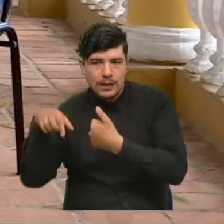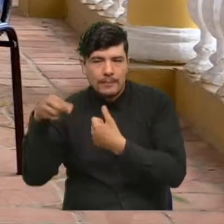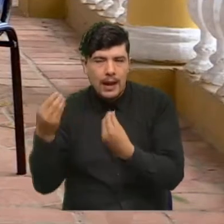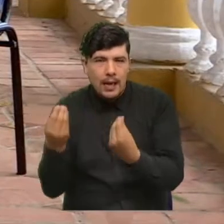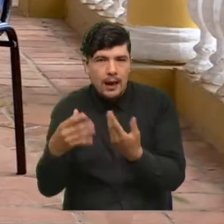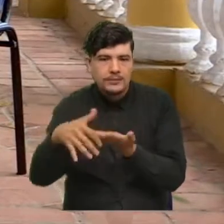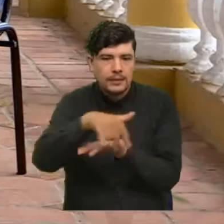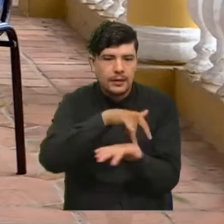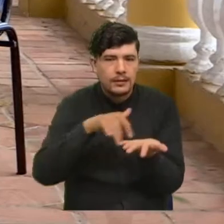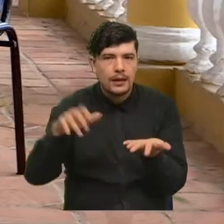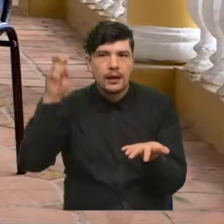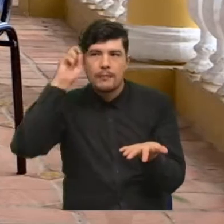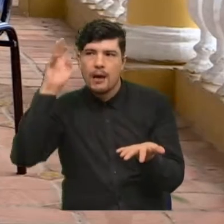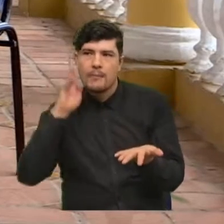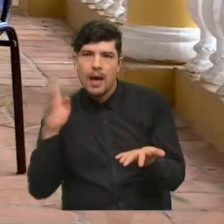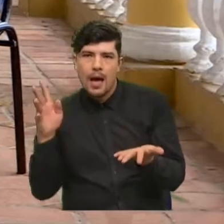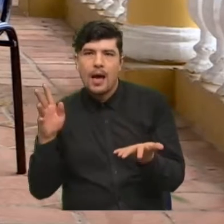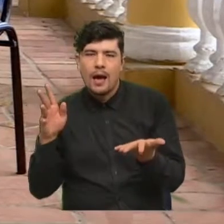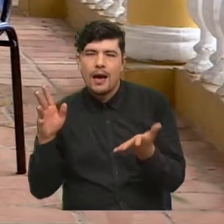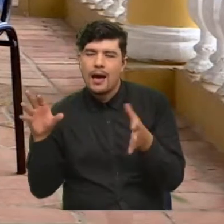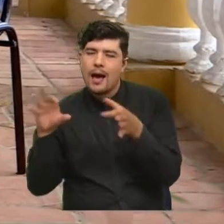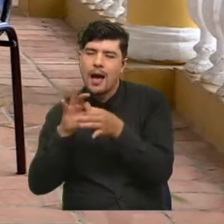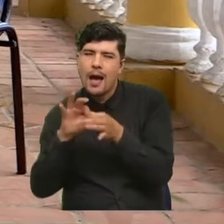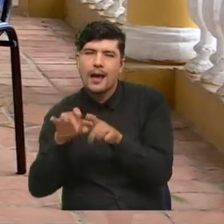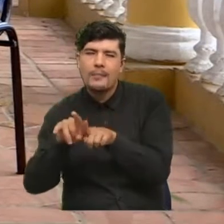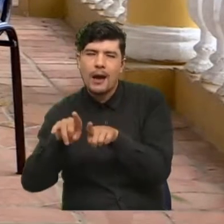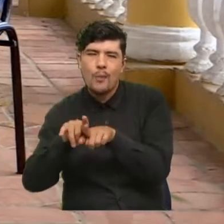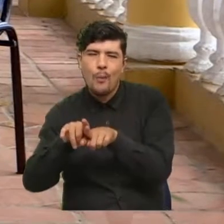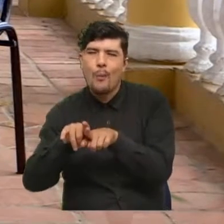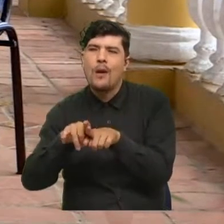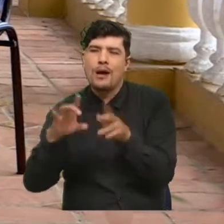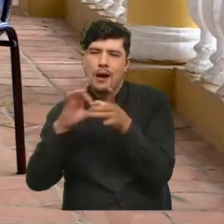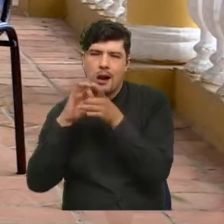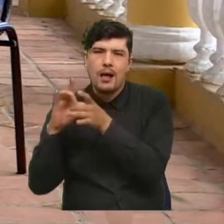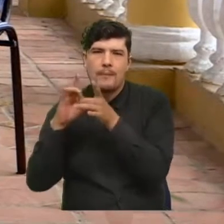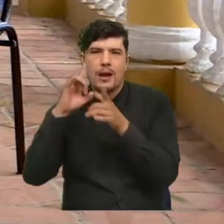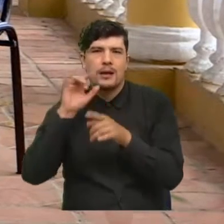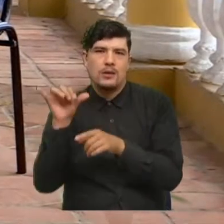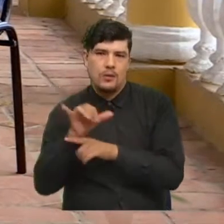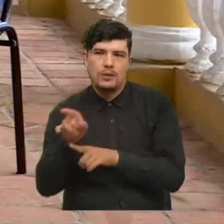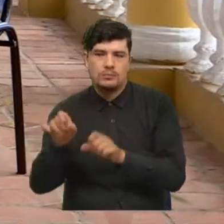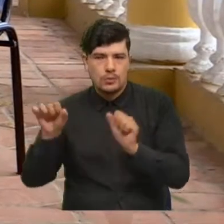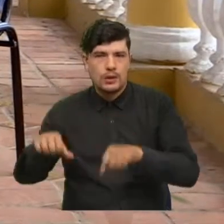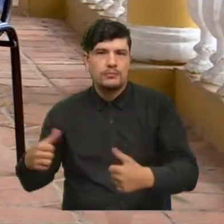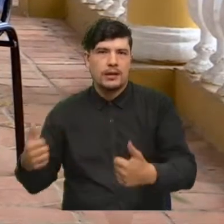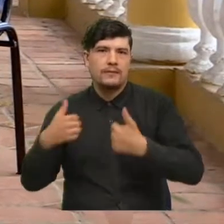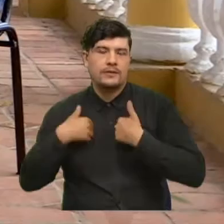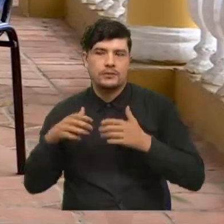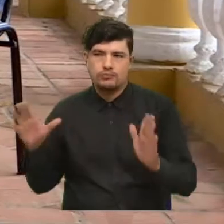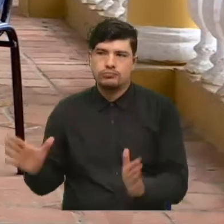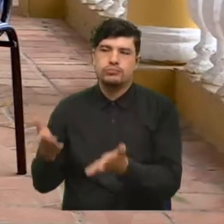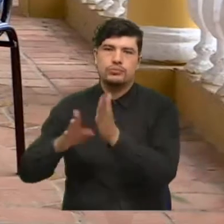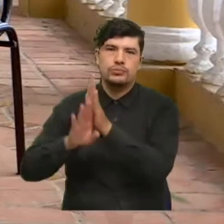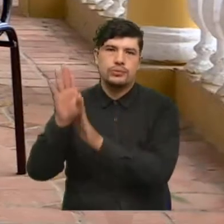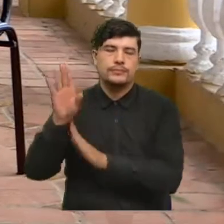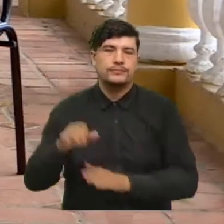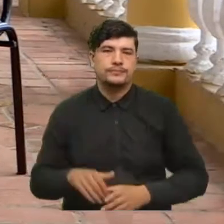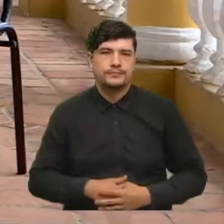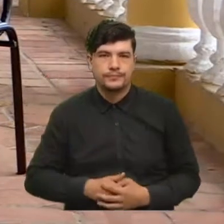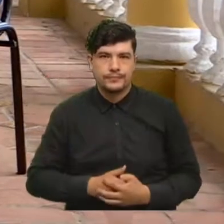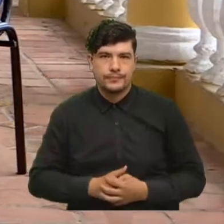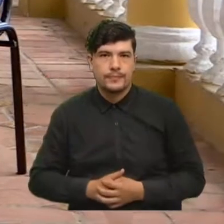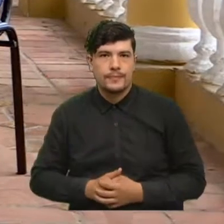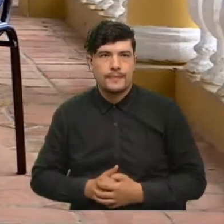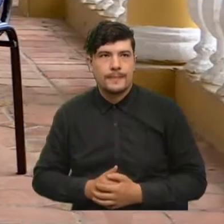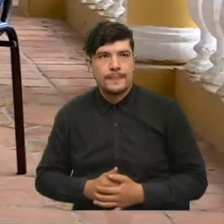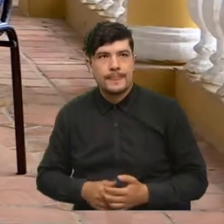realmente hay unas verdaderas inversiones y una perdida de las políticas claro el beneficio es para los dos departamentos haciendo un contexto el gobernador de lo que hemos